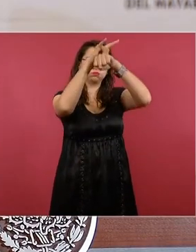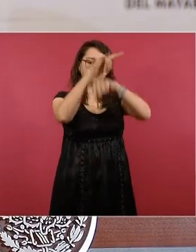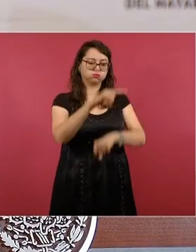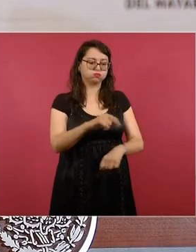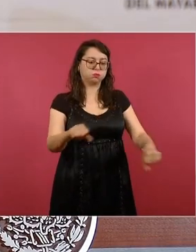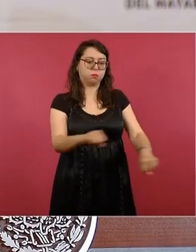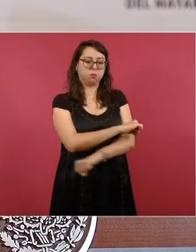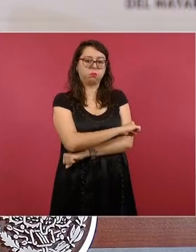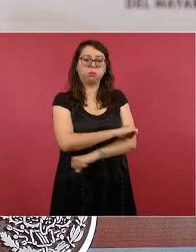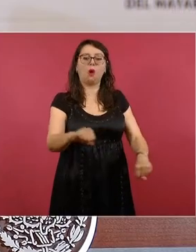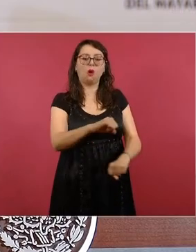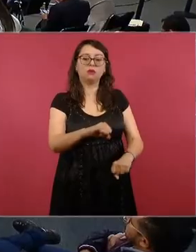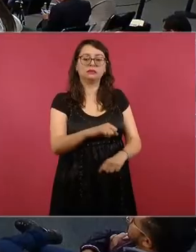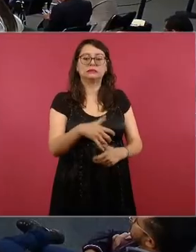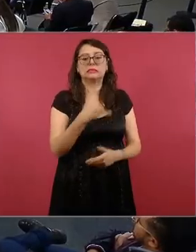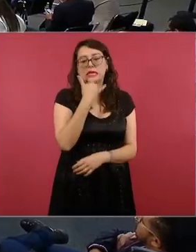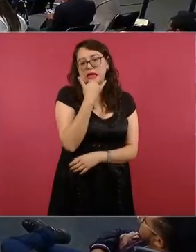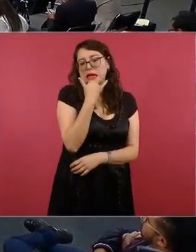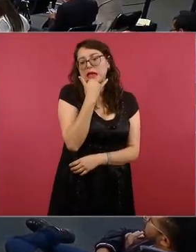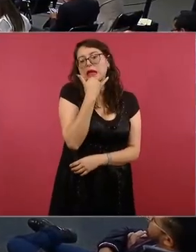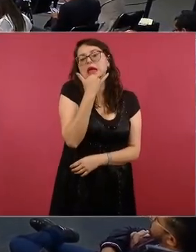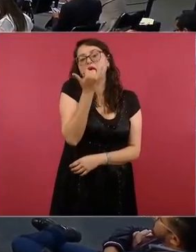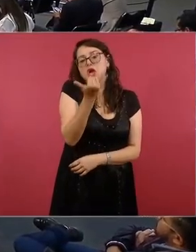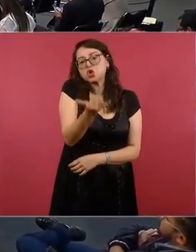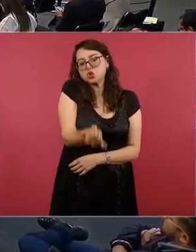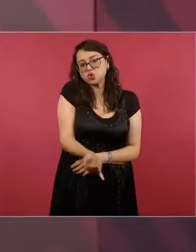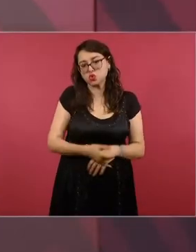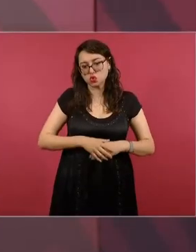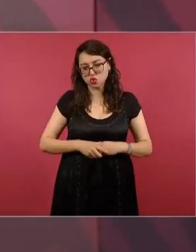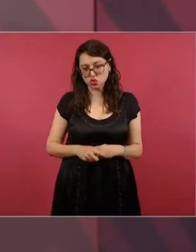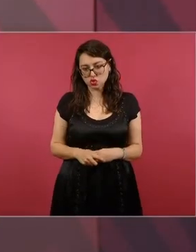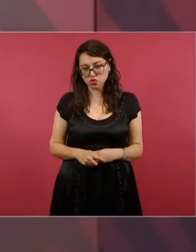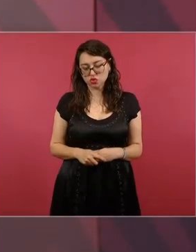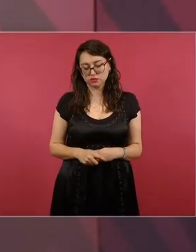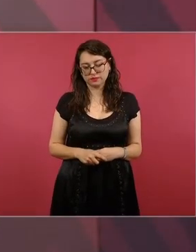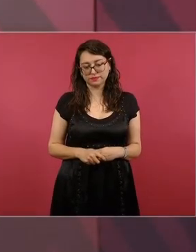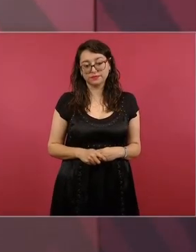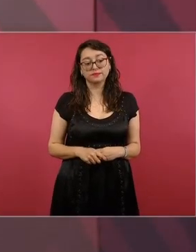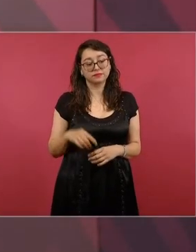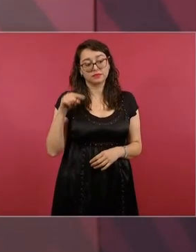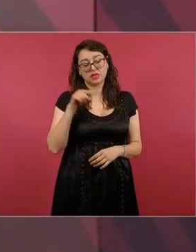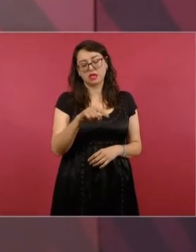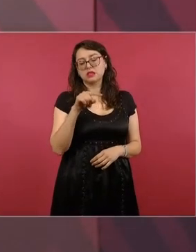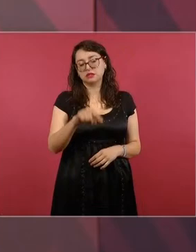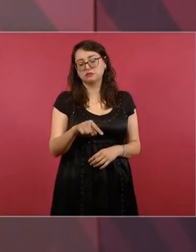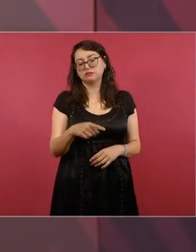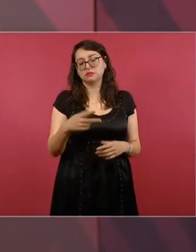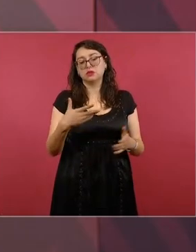el campamento, y asesinaron a 7.